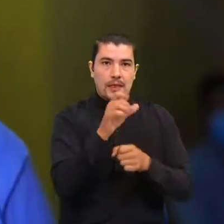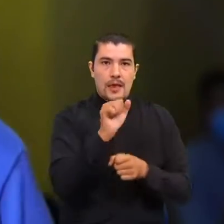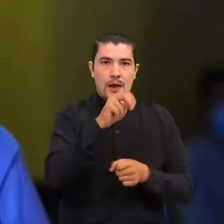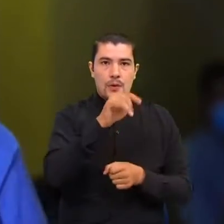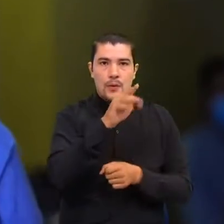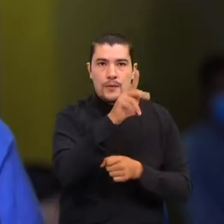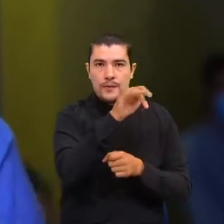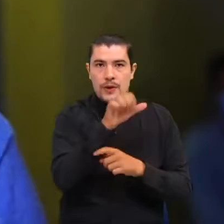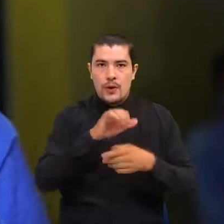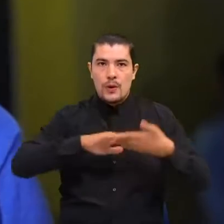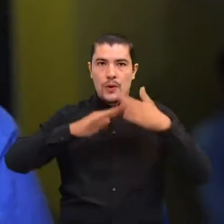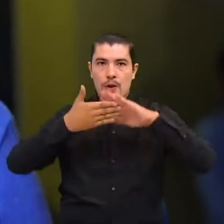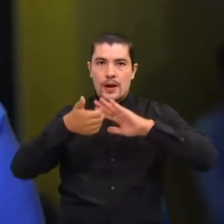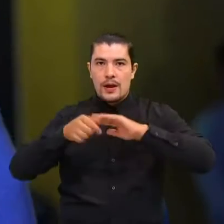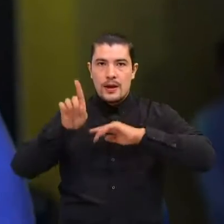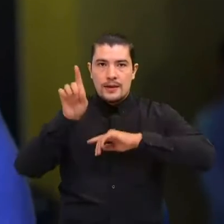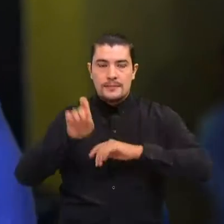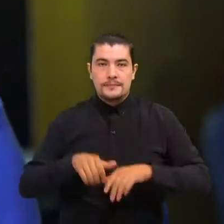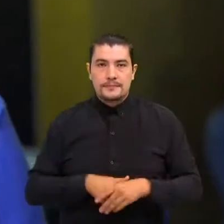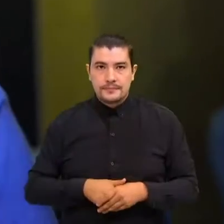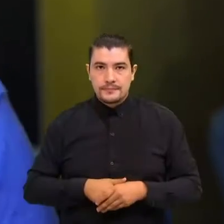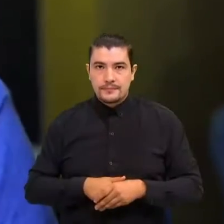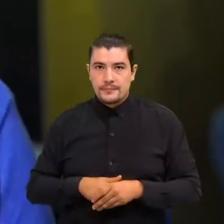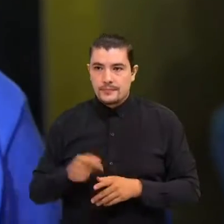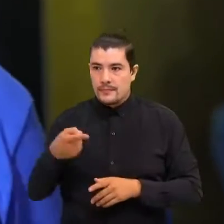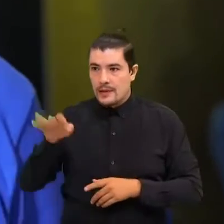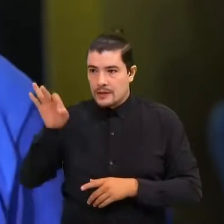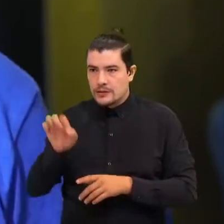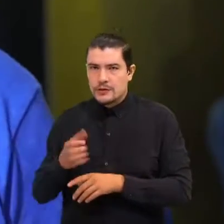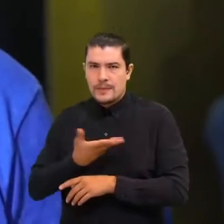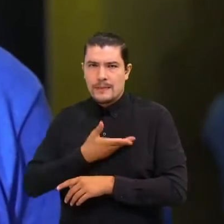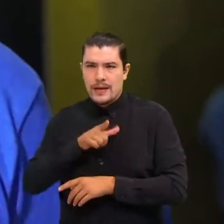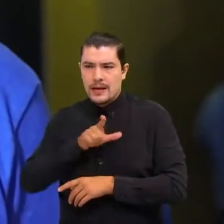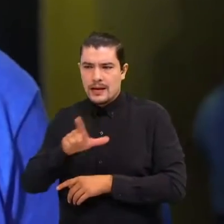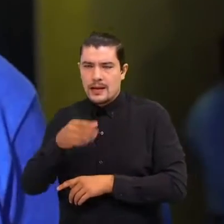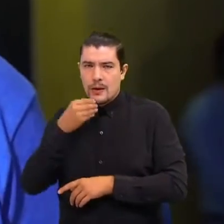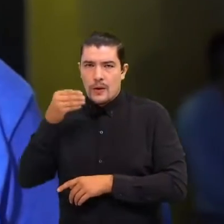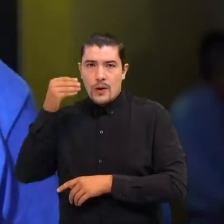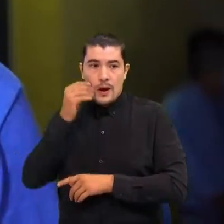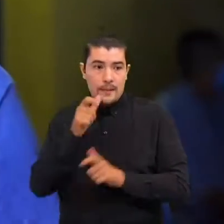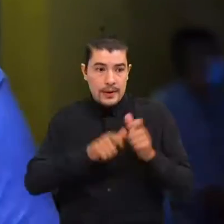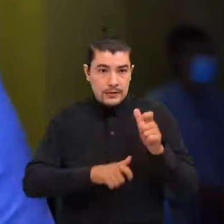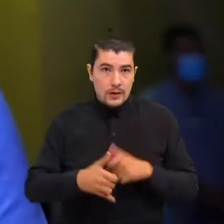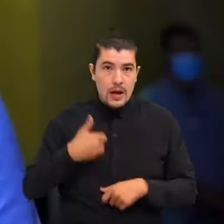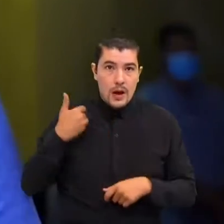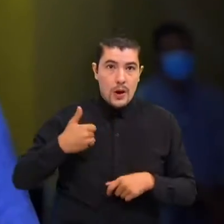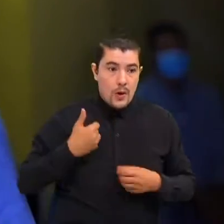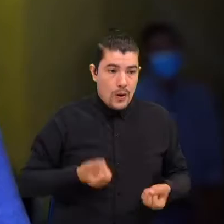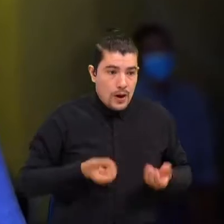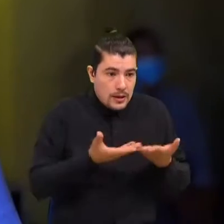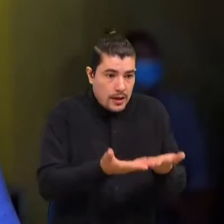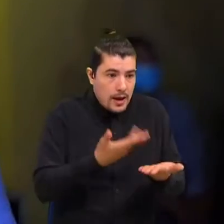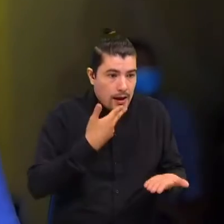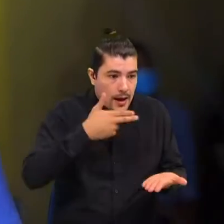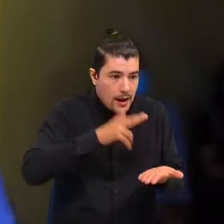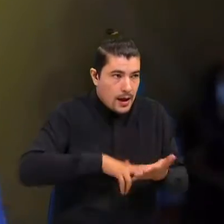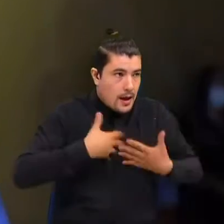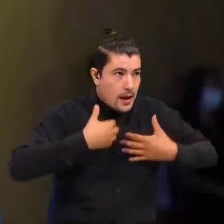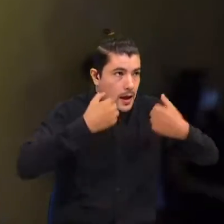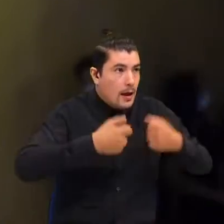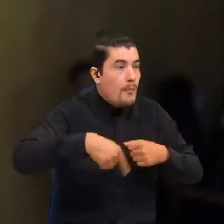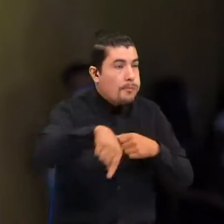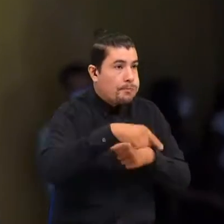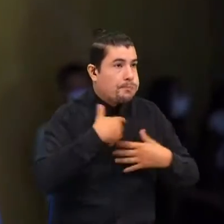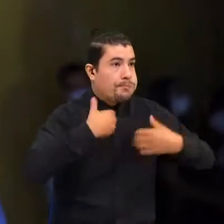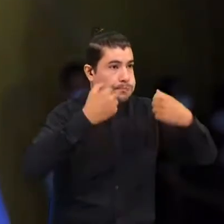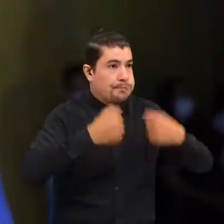18 madres cabezas de hogar, víctimas de la violencia, jóvenes, están hoy recibiendo las escrituras para que ellos ya cumplan